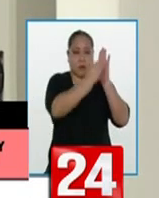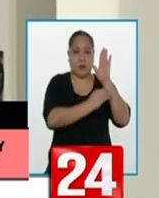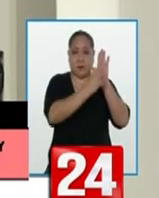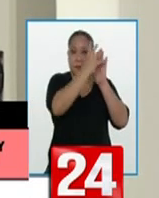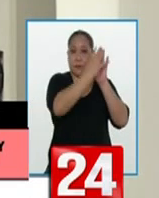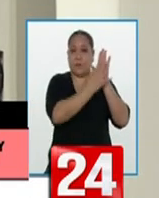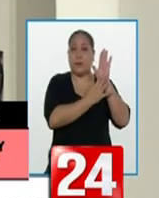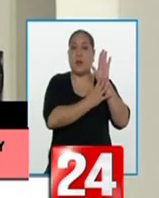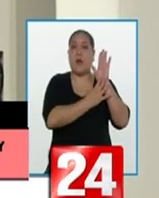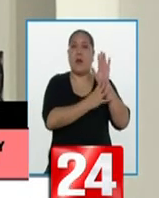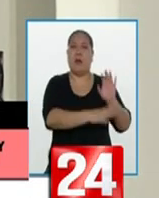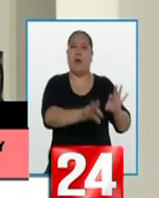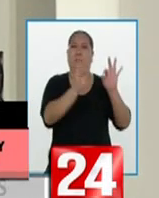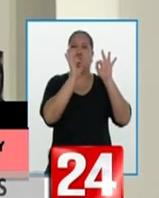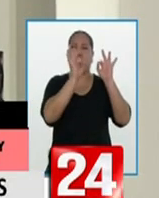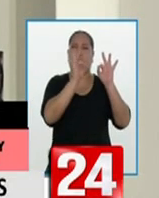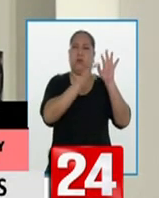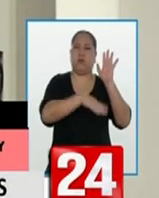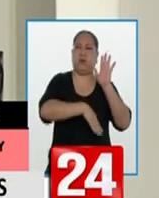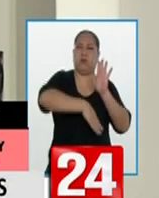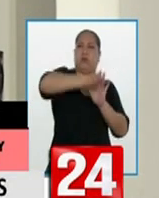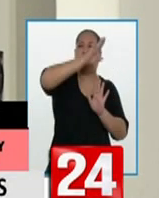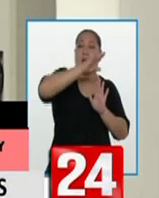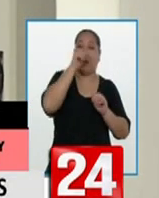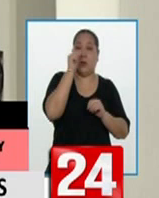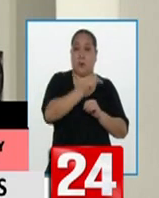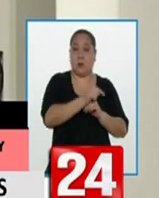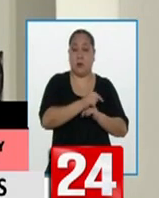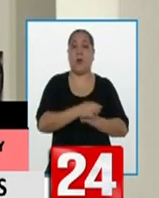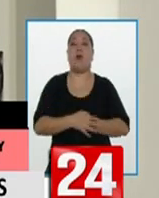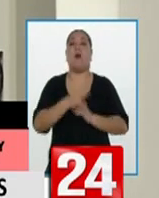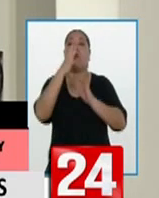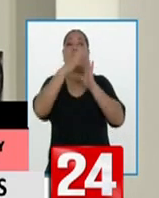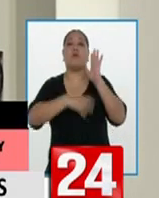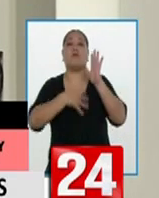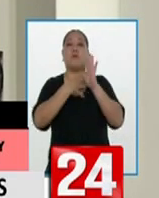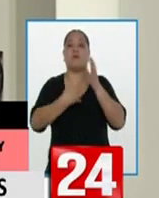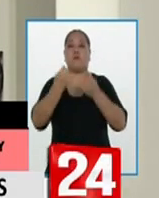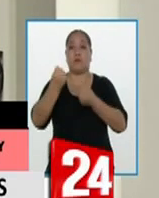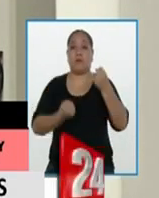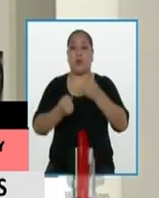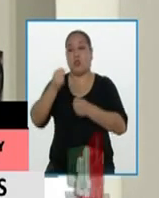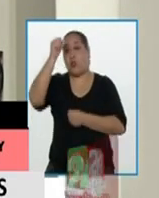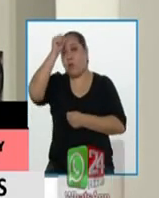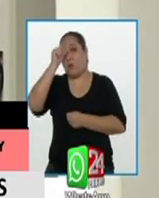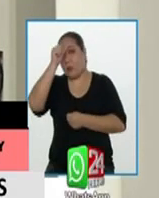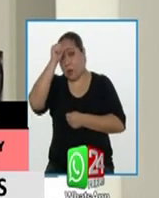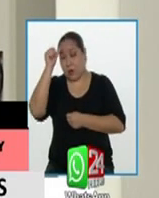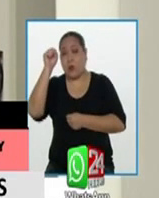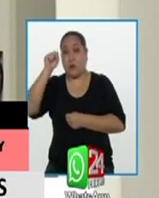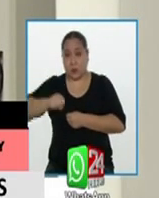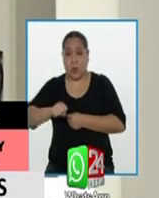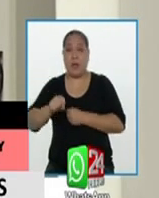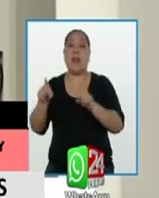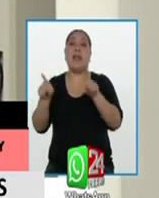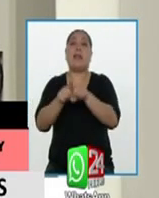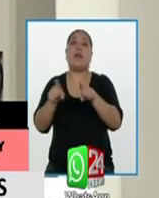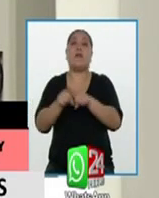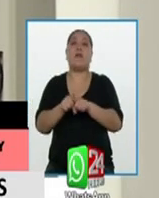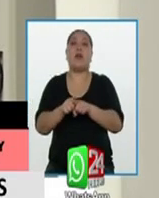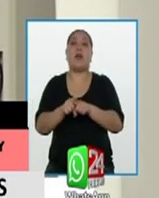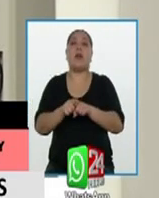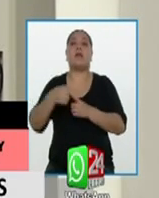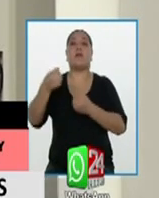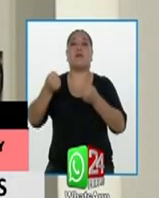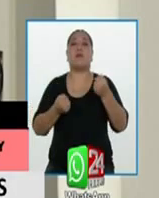alerta muy alto, vamos a tener restricción en el tránsito vehicular los domingos, pero también restricción en el